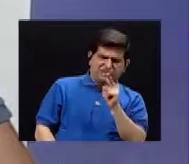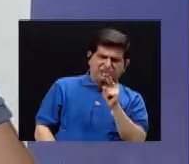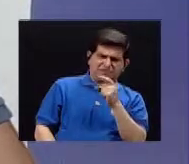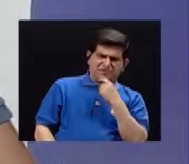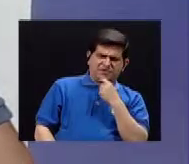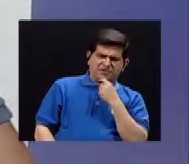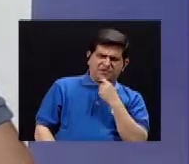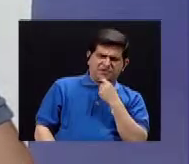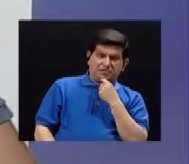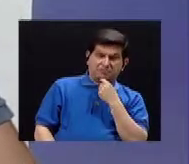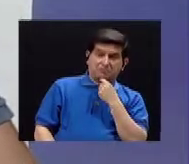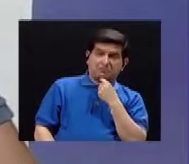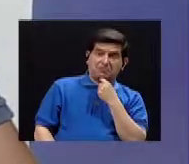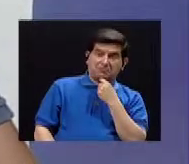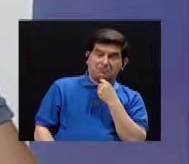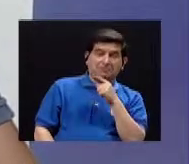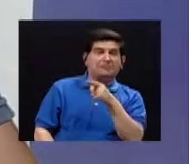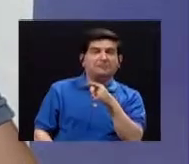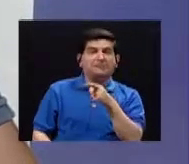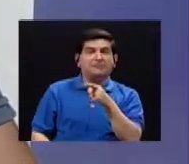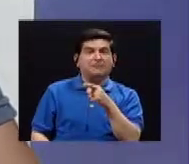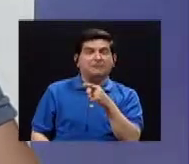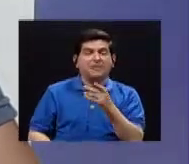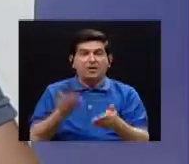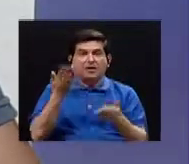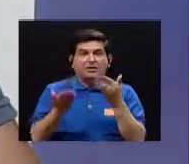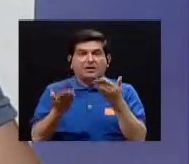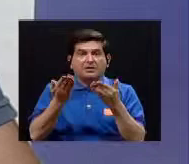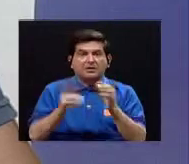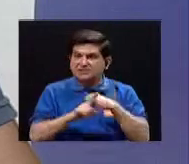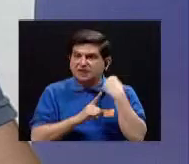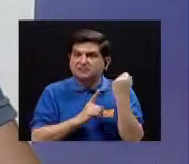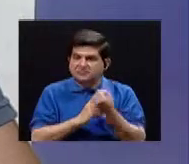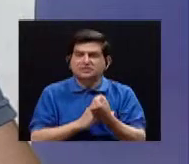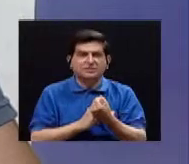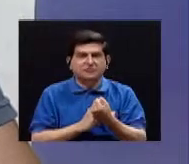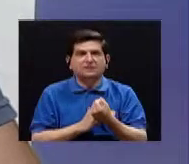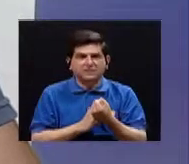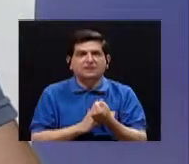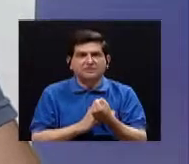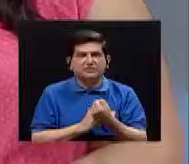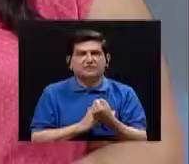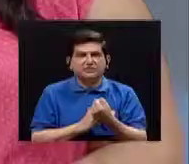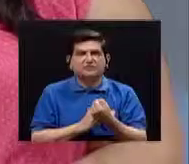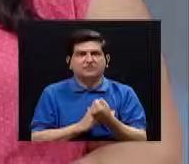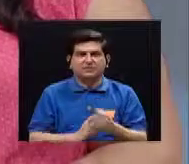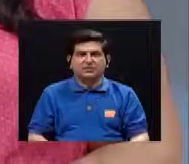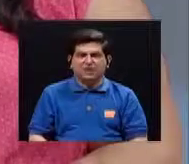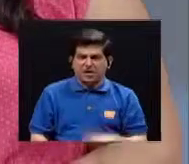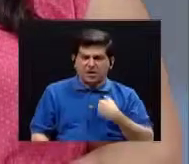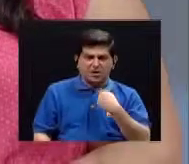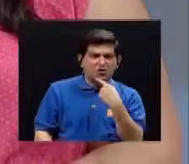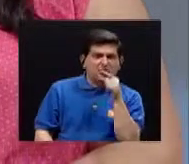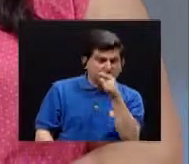volveré eso sí sí me dio como un aire y yo dije que esto esto es como un